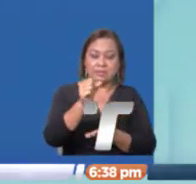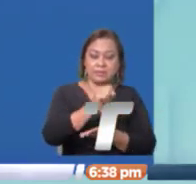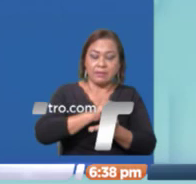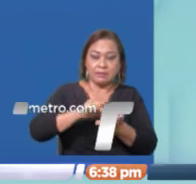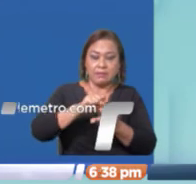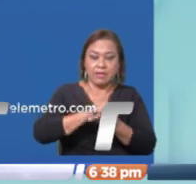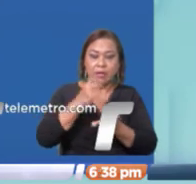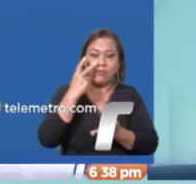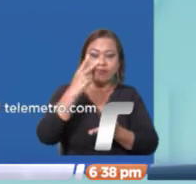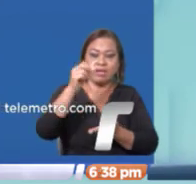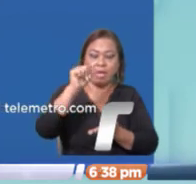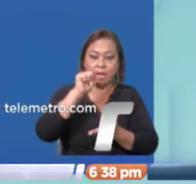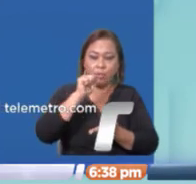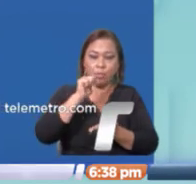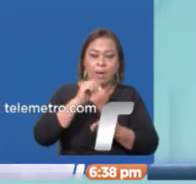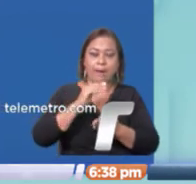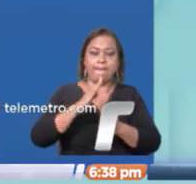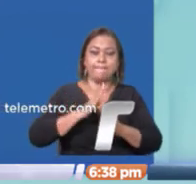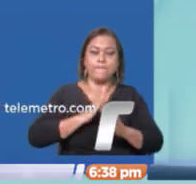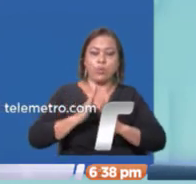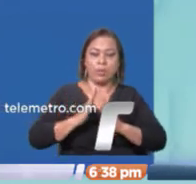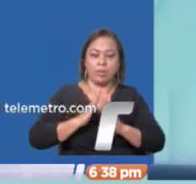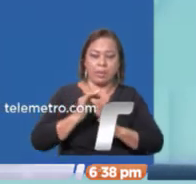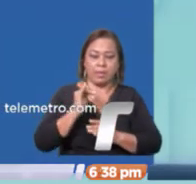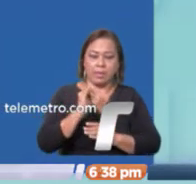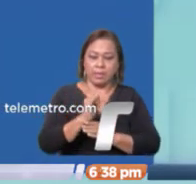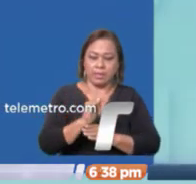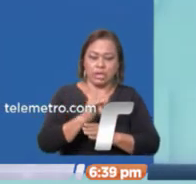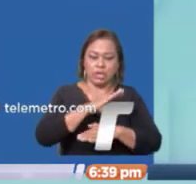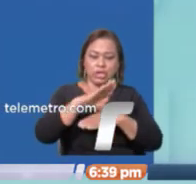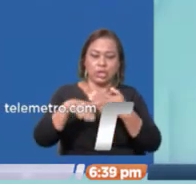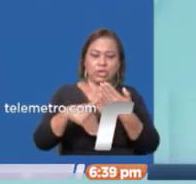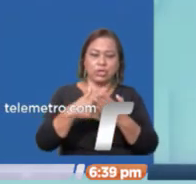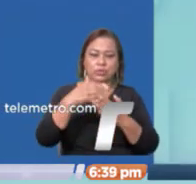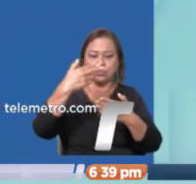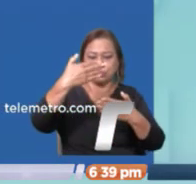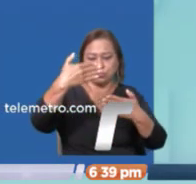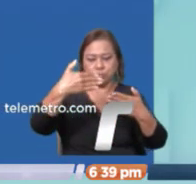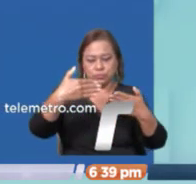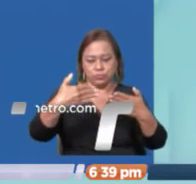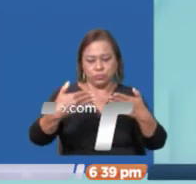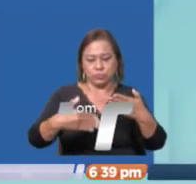Santiago, Bugaba y todos los otros corregimientos